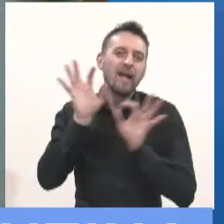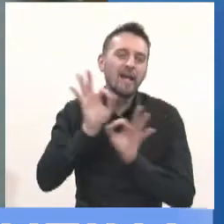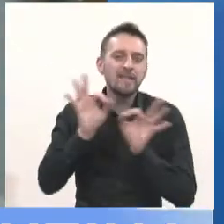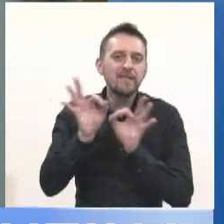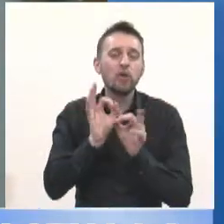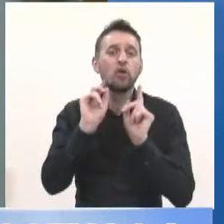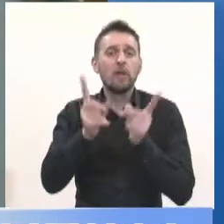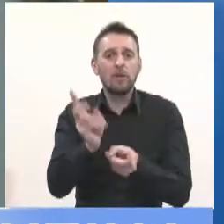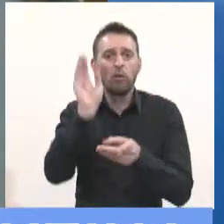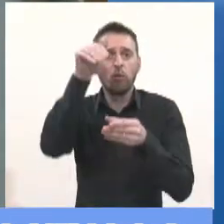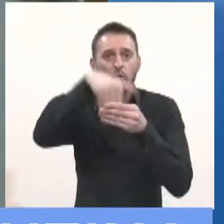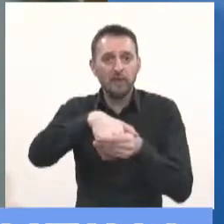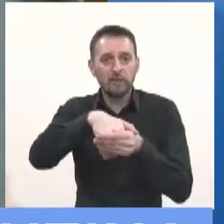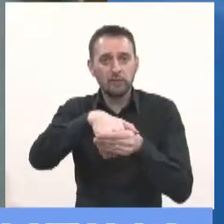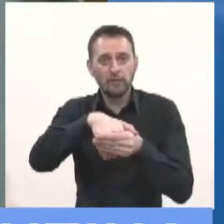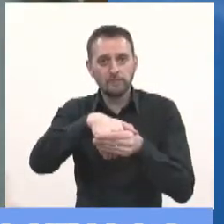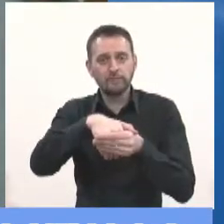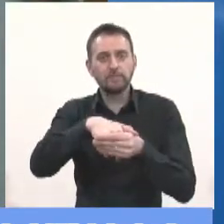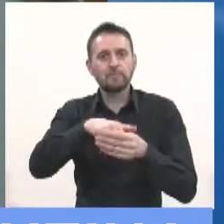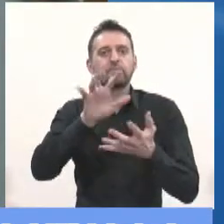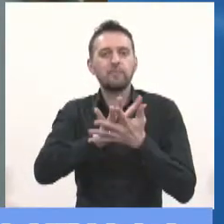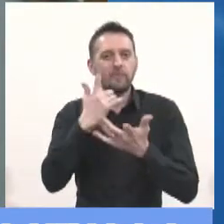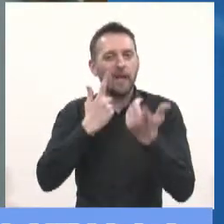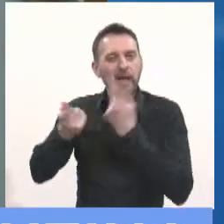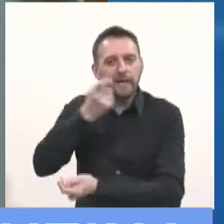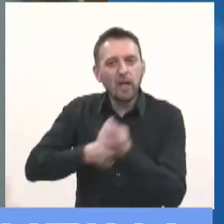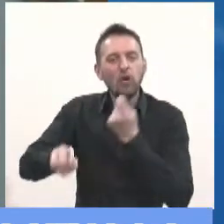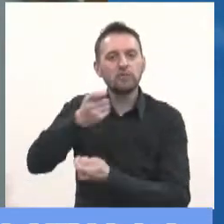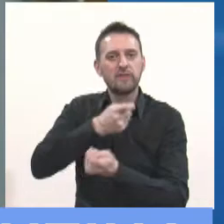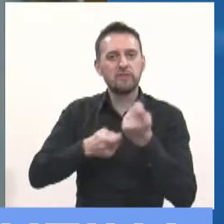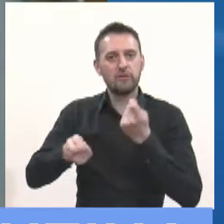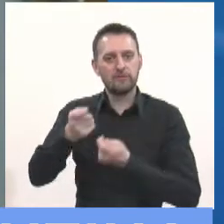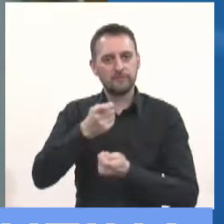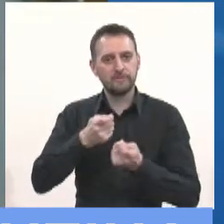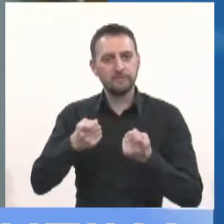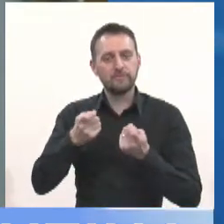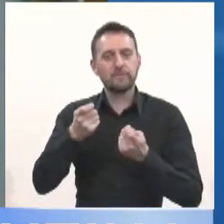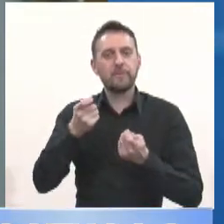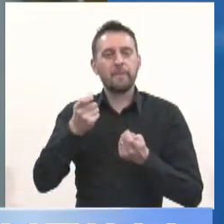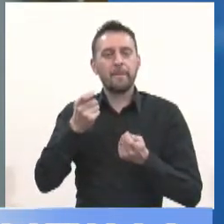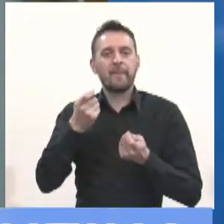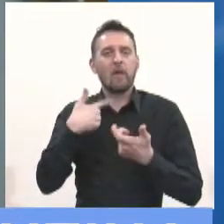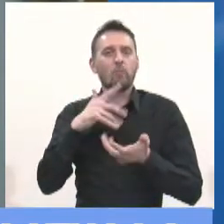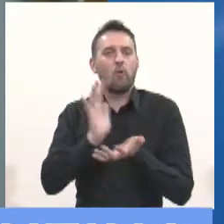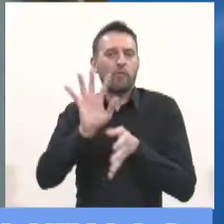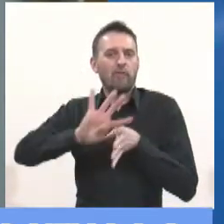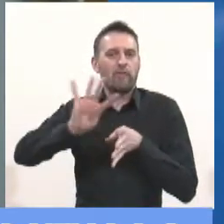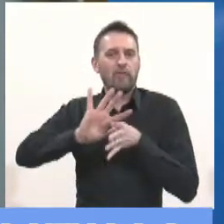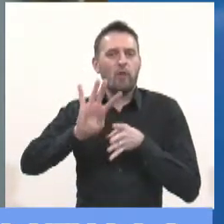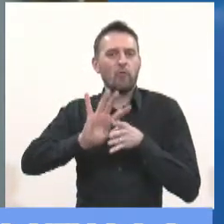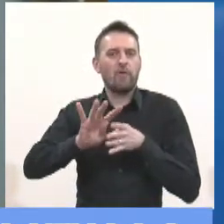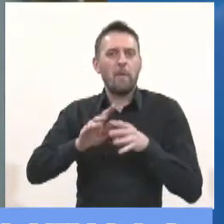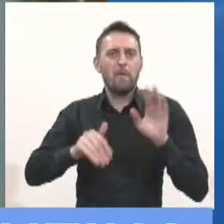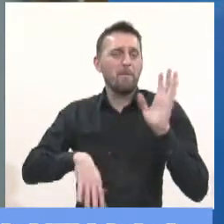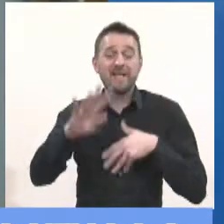y votando la negociación o renegociación de, creo que yo, el stock de deuda más